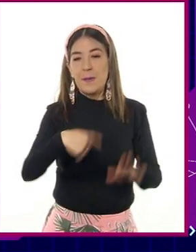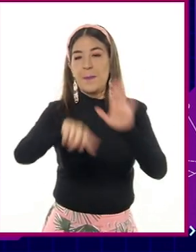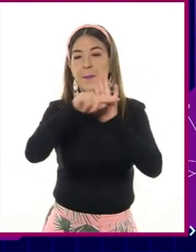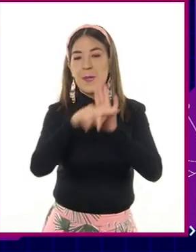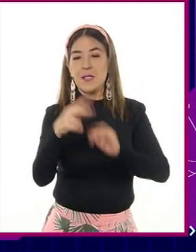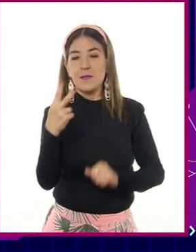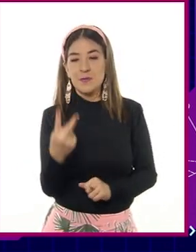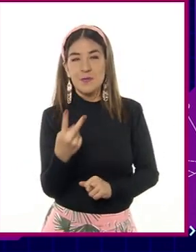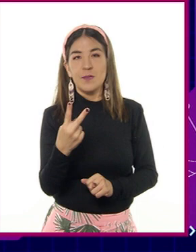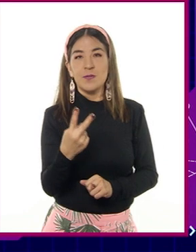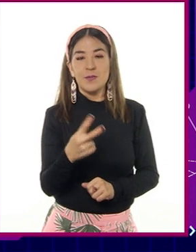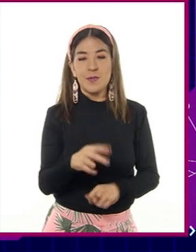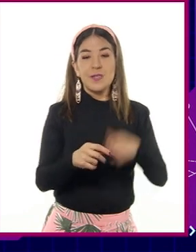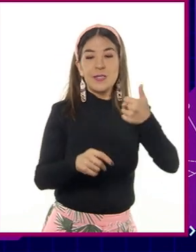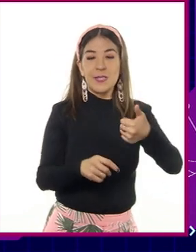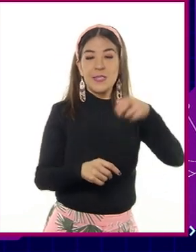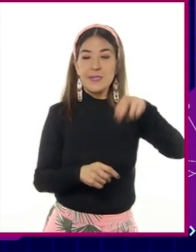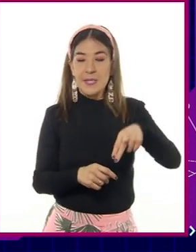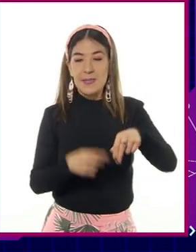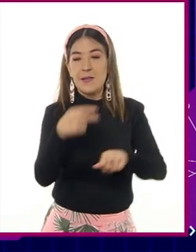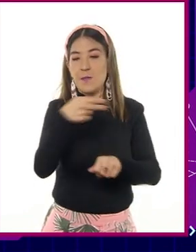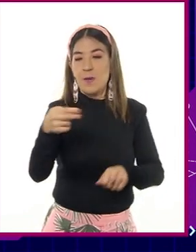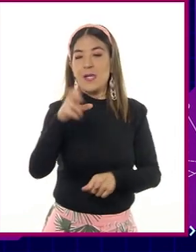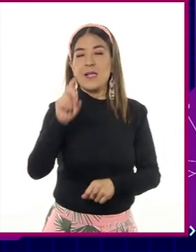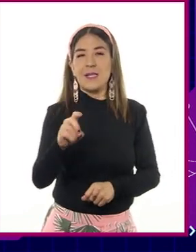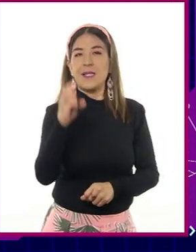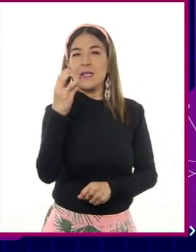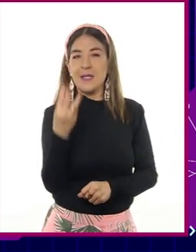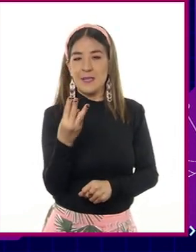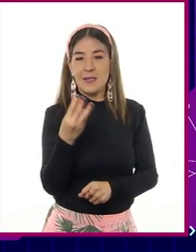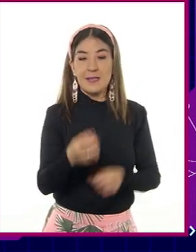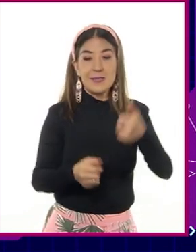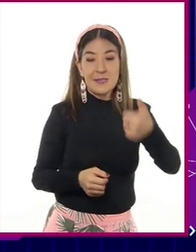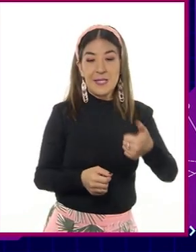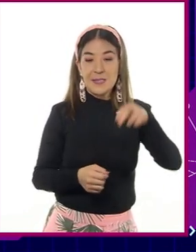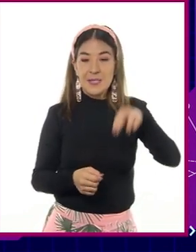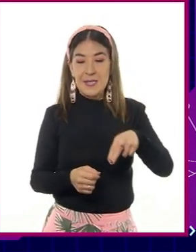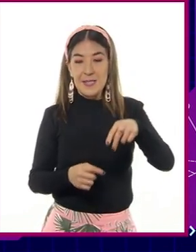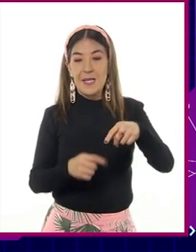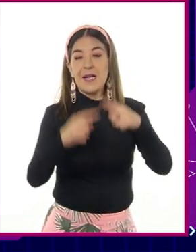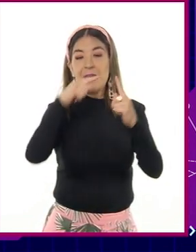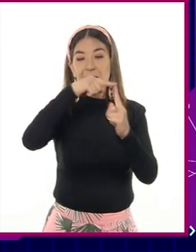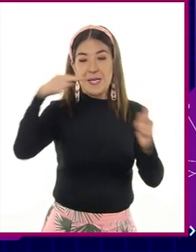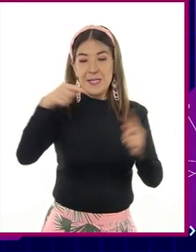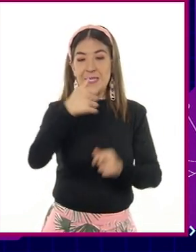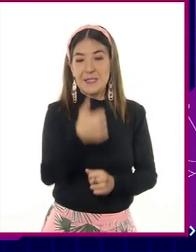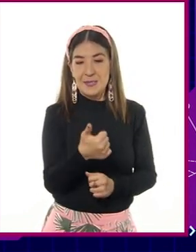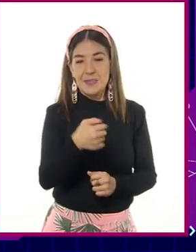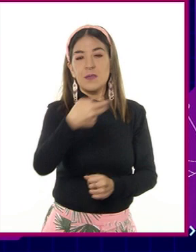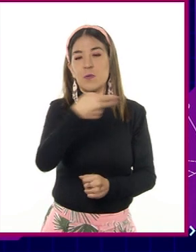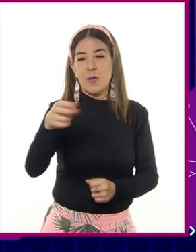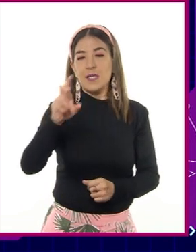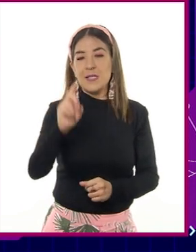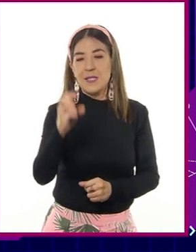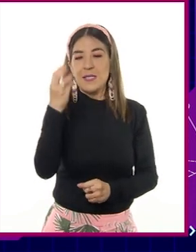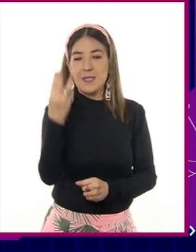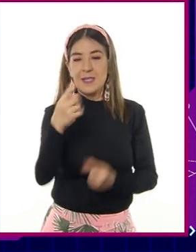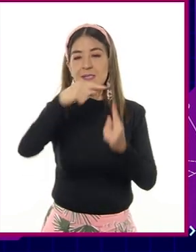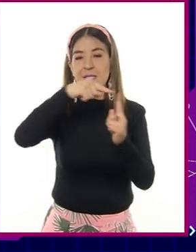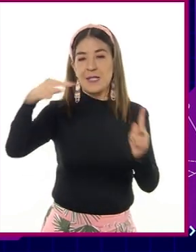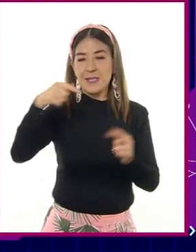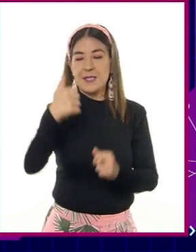2. 6n igual a 33. 6n entre 6 igual a 33 entre